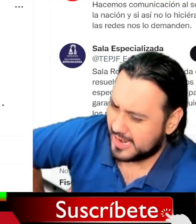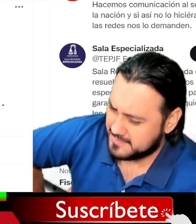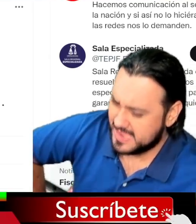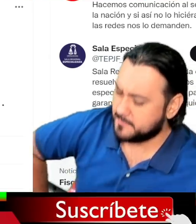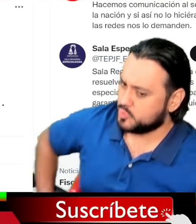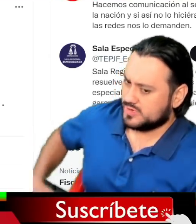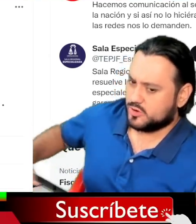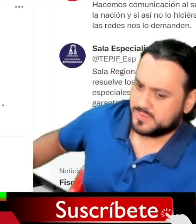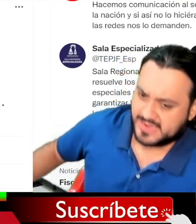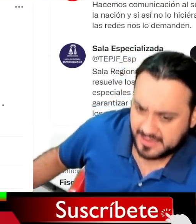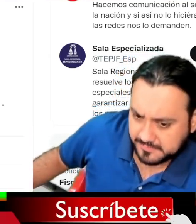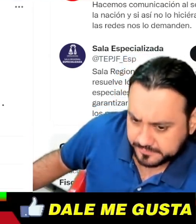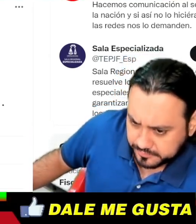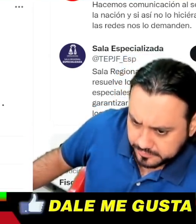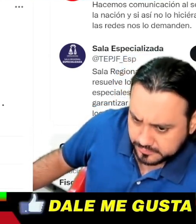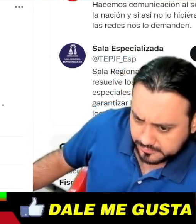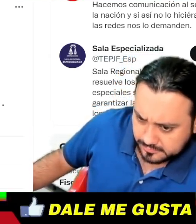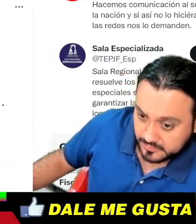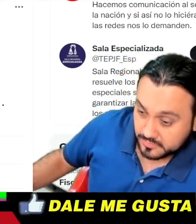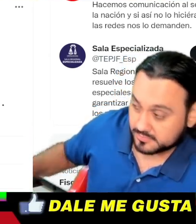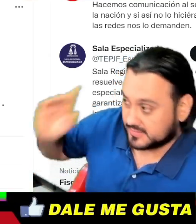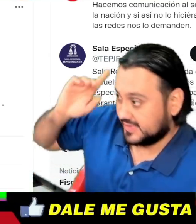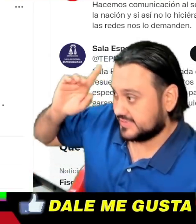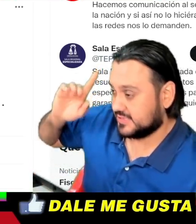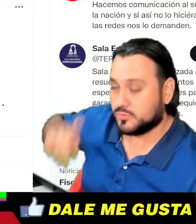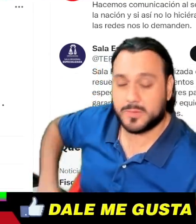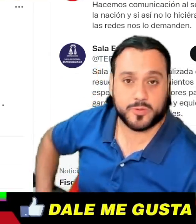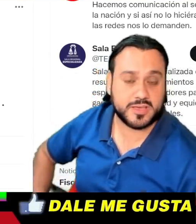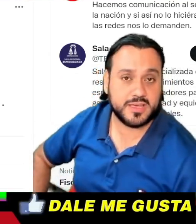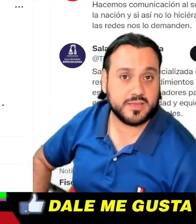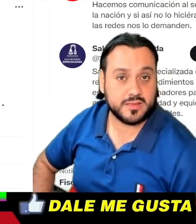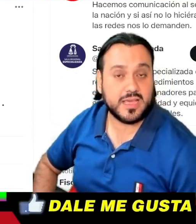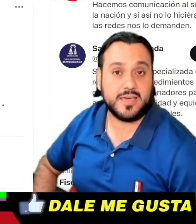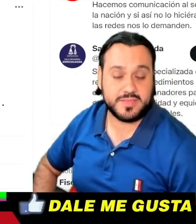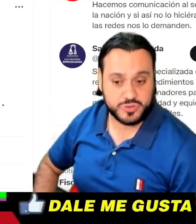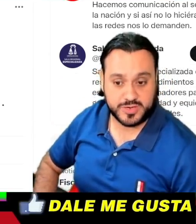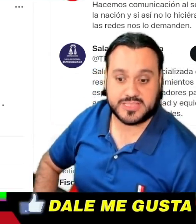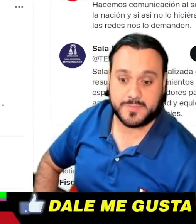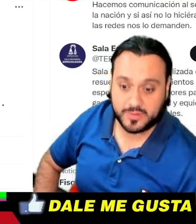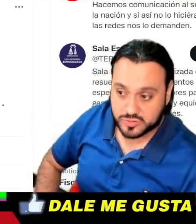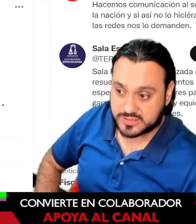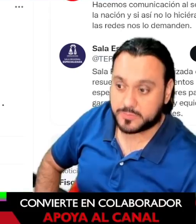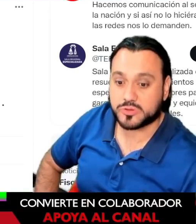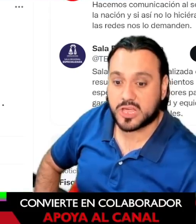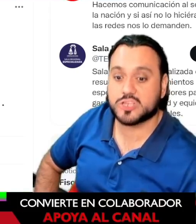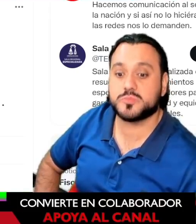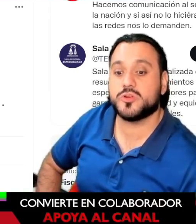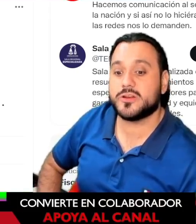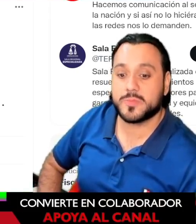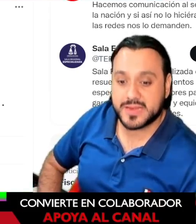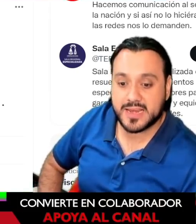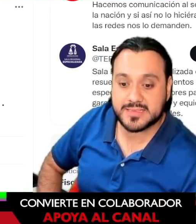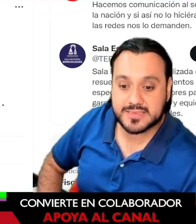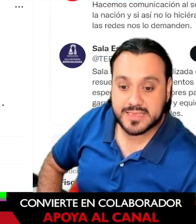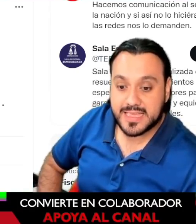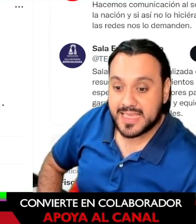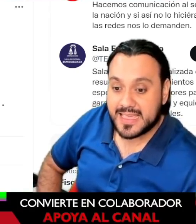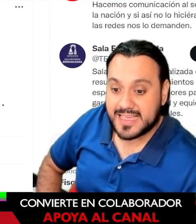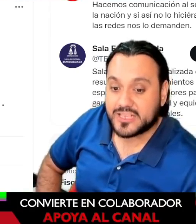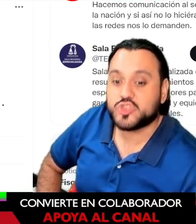¿por la vía plurinominal? Esa duda porque han dicho que también los diputados